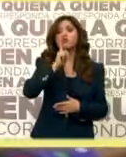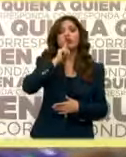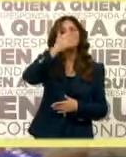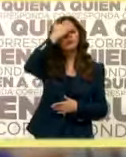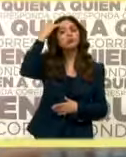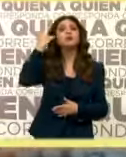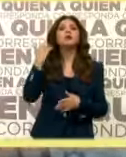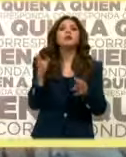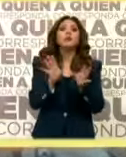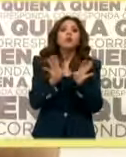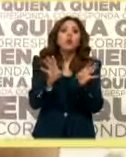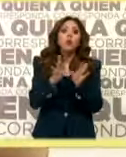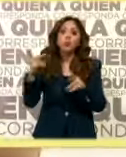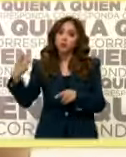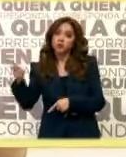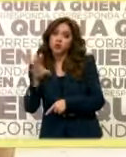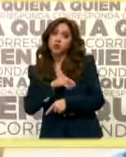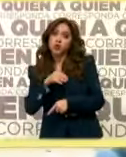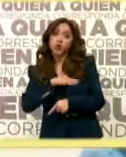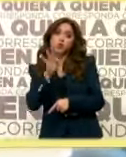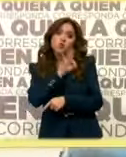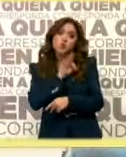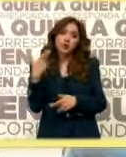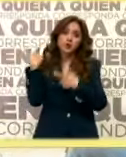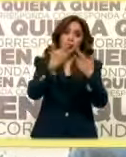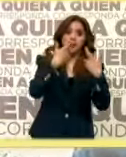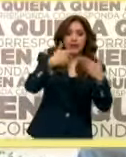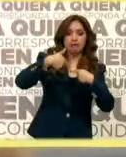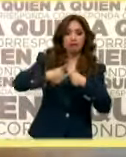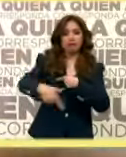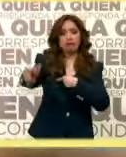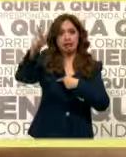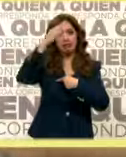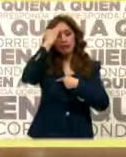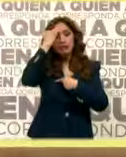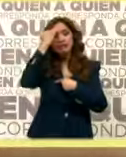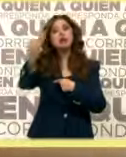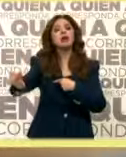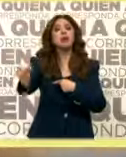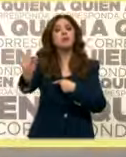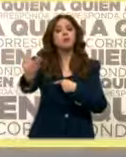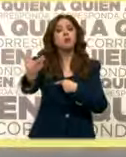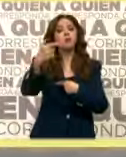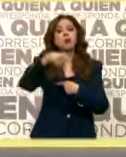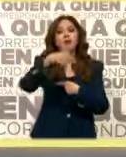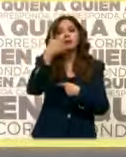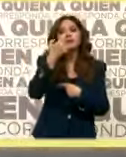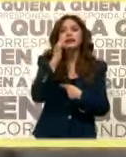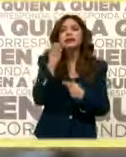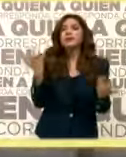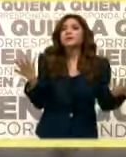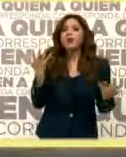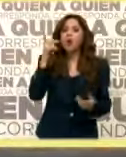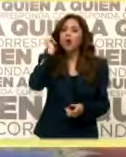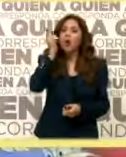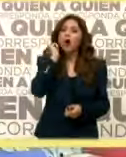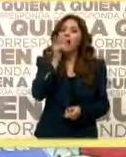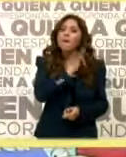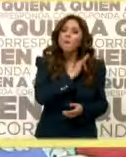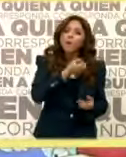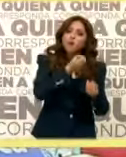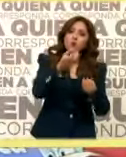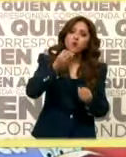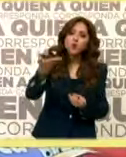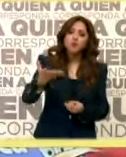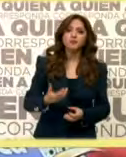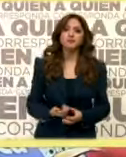Mucho menos si sus hijos van a recibir presentes en esa fecha tan especial. En el fondo, no pierde la esperanza. Estamos